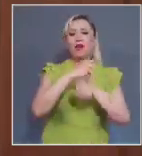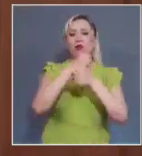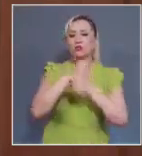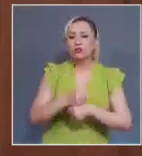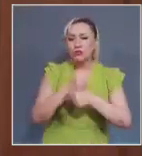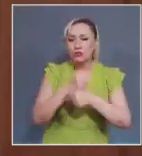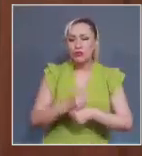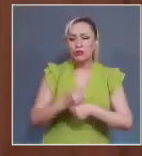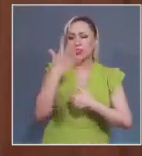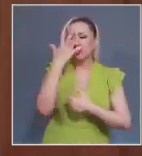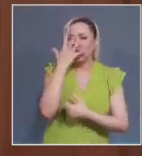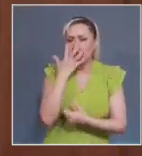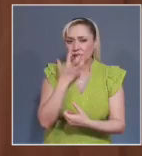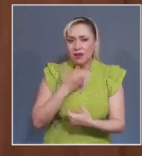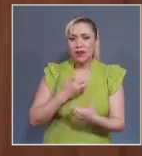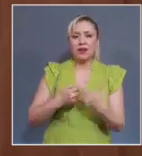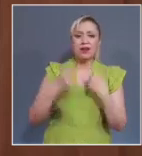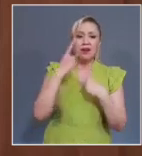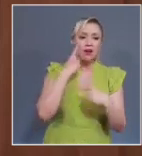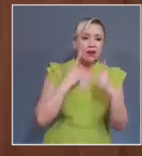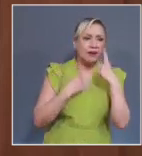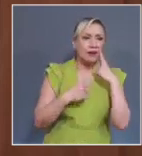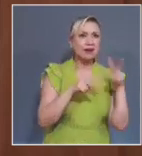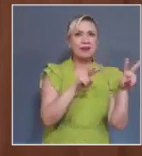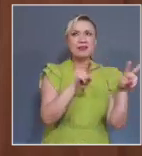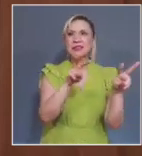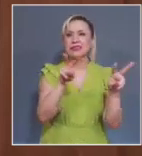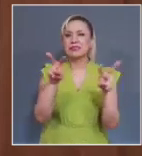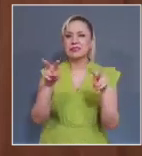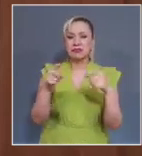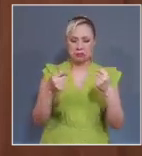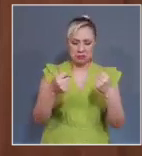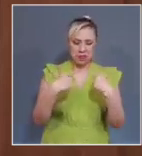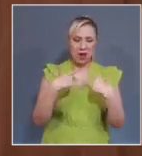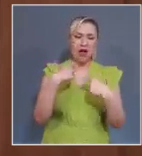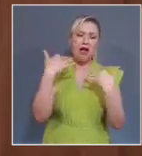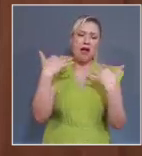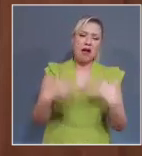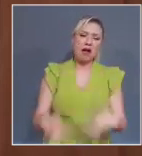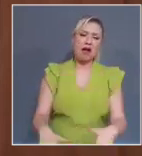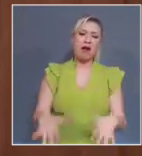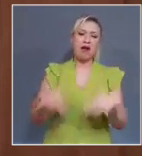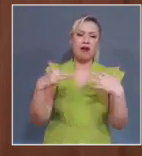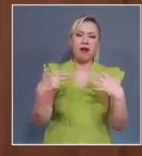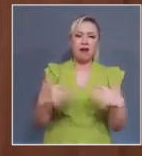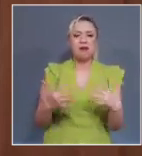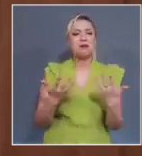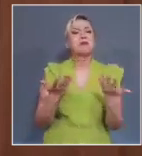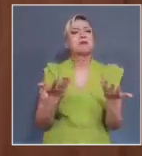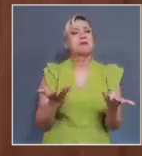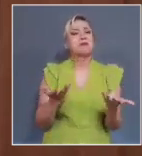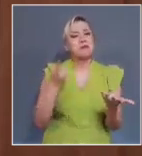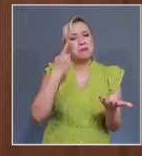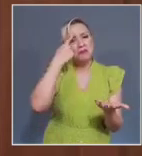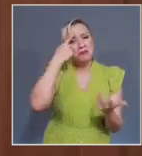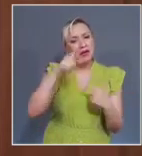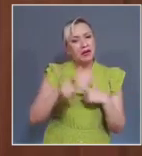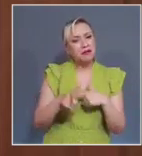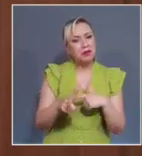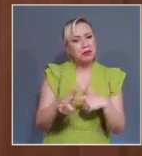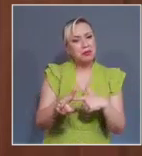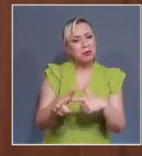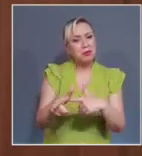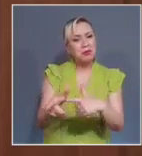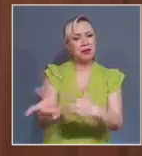les parezca malo, monstruoso, una idea peligrosa, que se acerca a la pendiente resbaladiza, pues no están obligados a